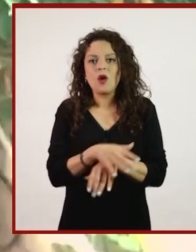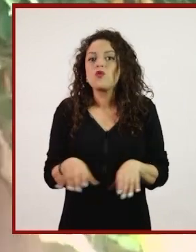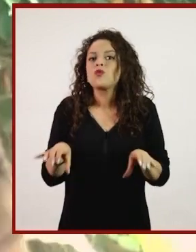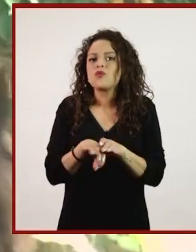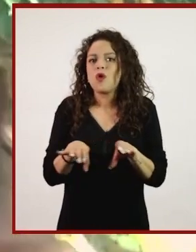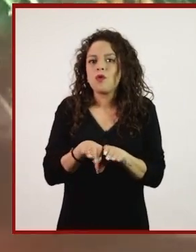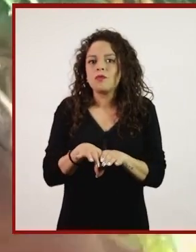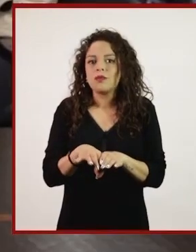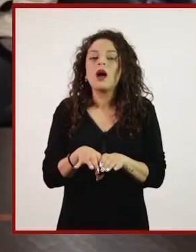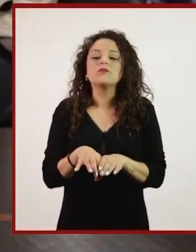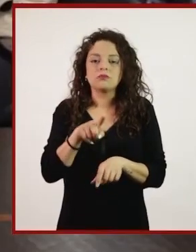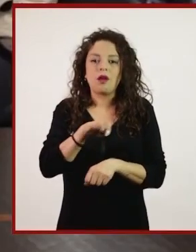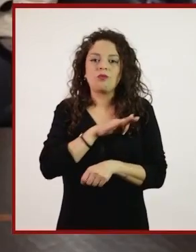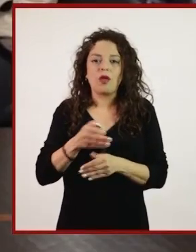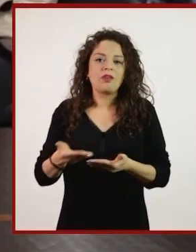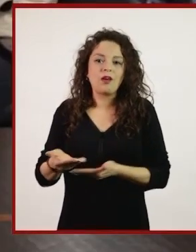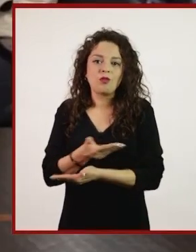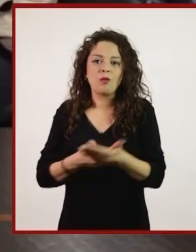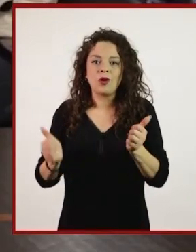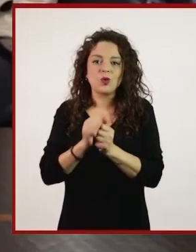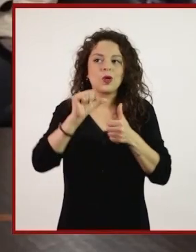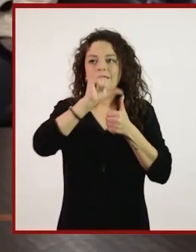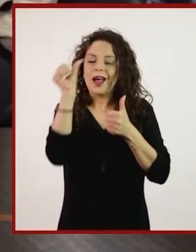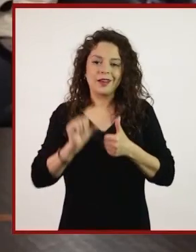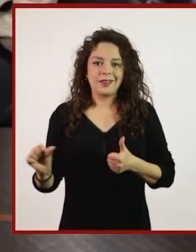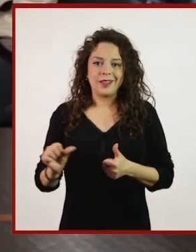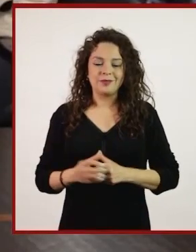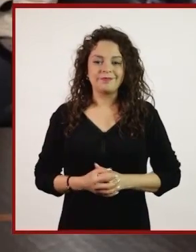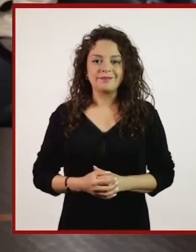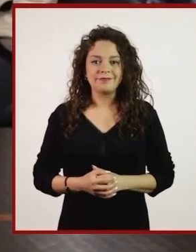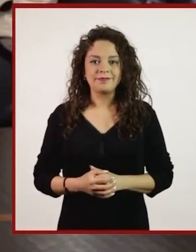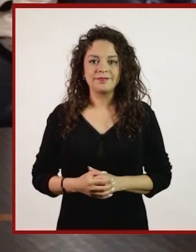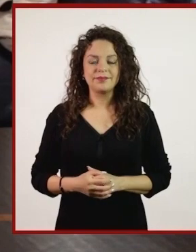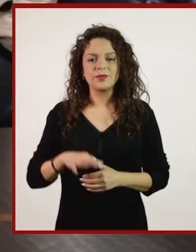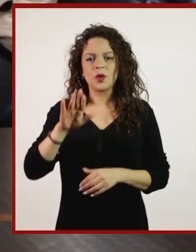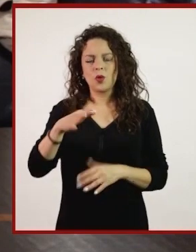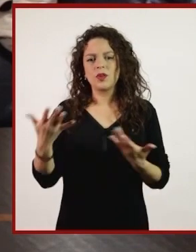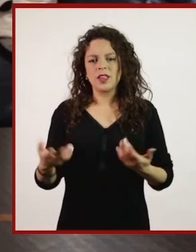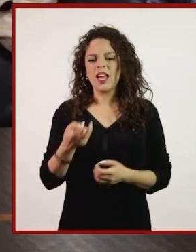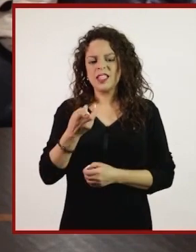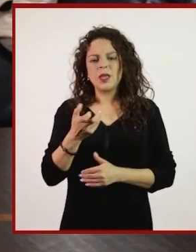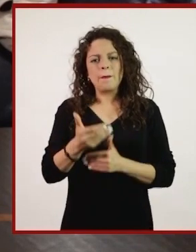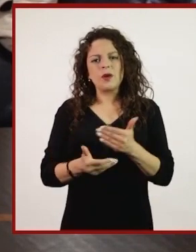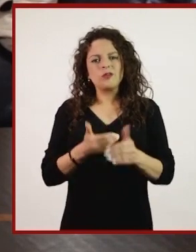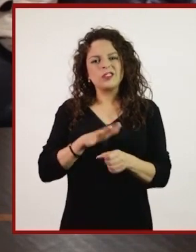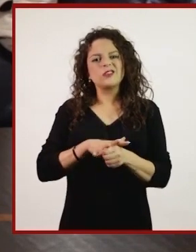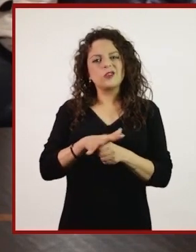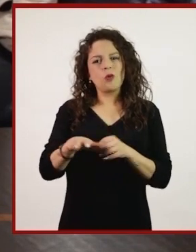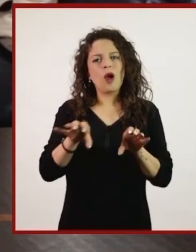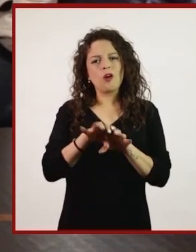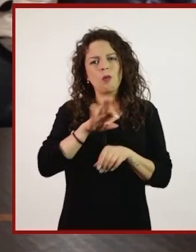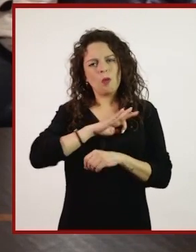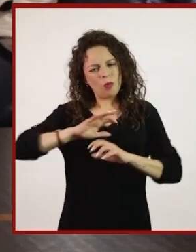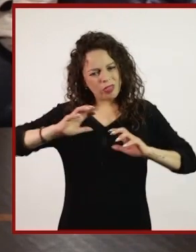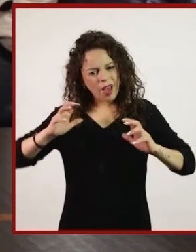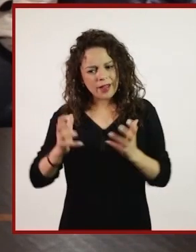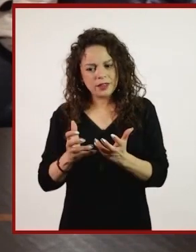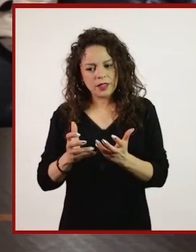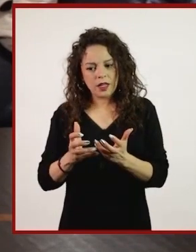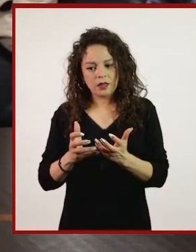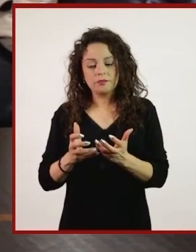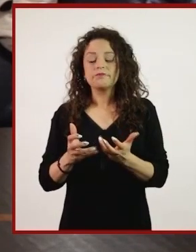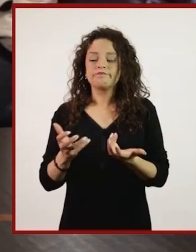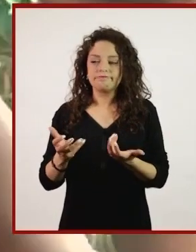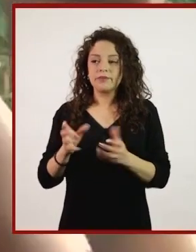a través de las cosas que puedes compartir a través del arte. Oye, ¿y cómo se logra y cuál sería el proceso? Creo que